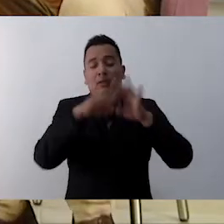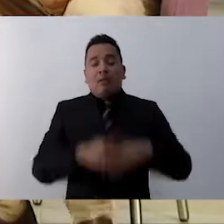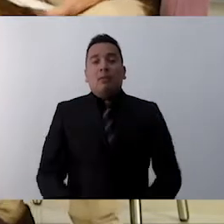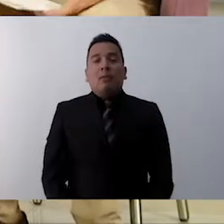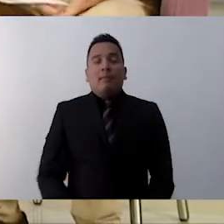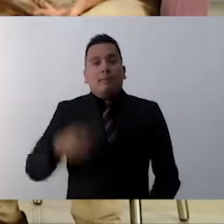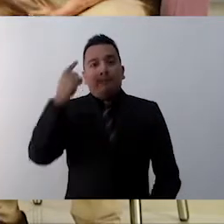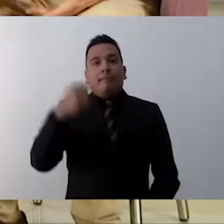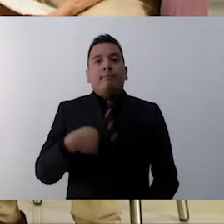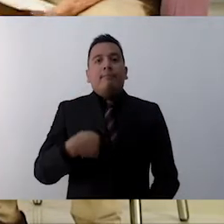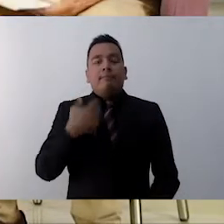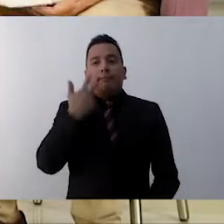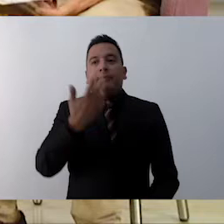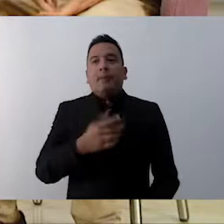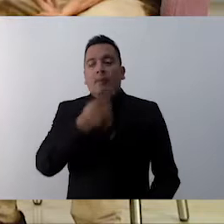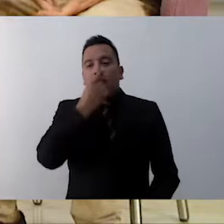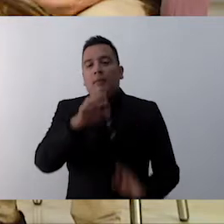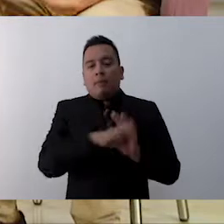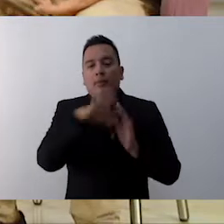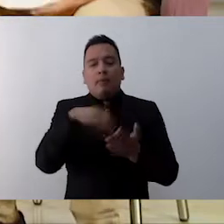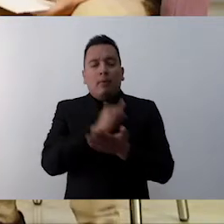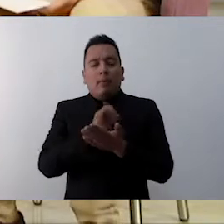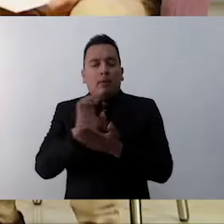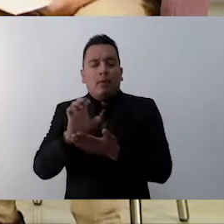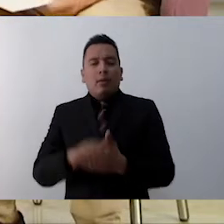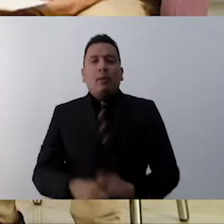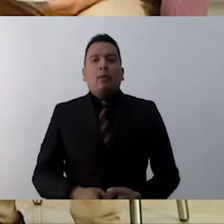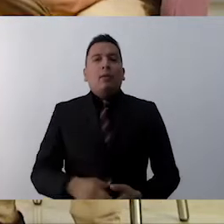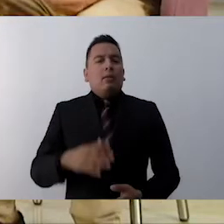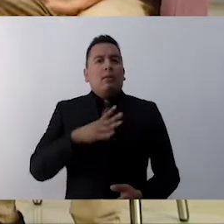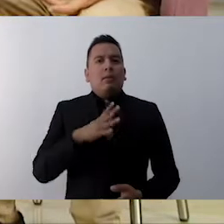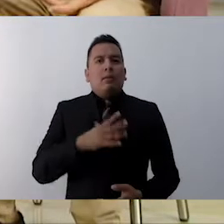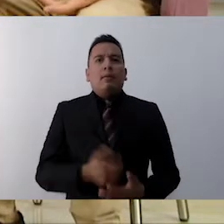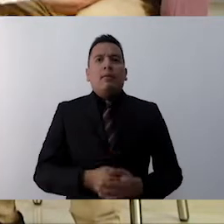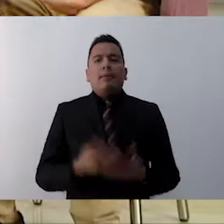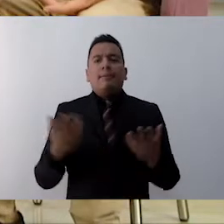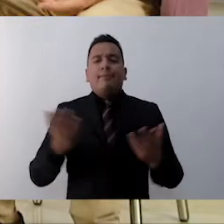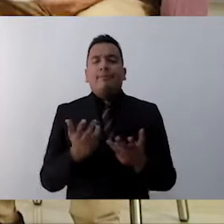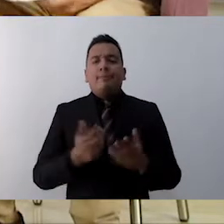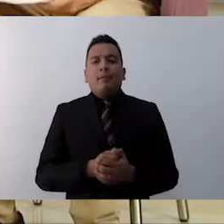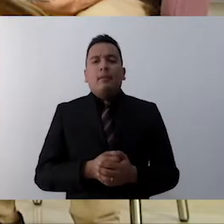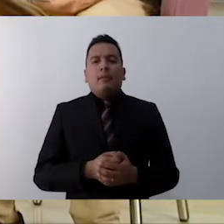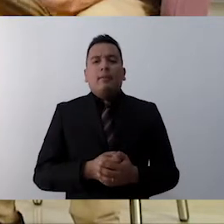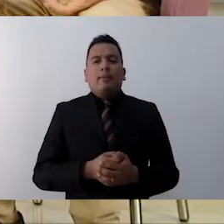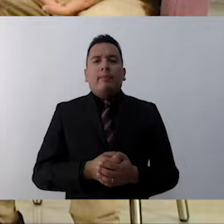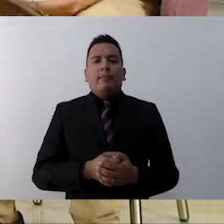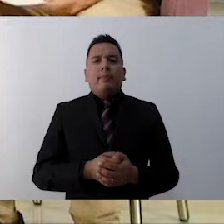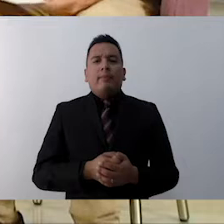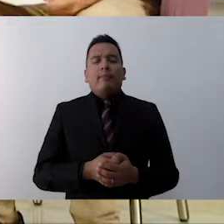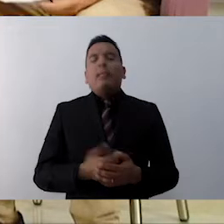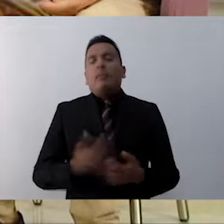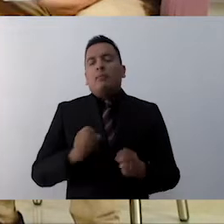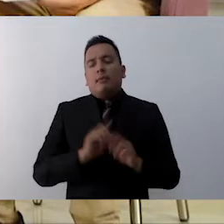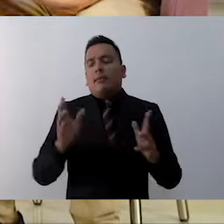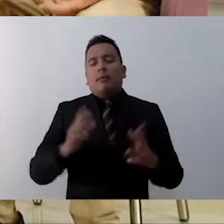importante para comentarles que el Instituto Electoral de Coahuila ejerce obviamente la función electoral, que es por la que